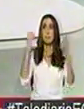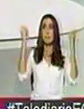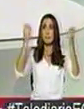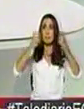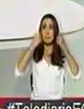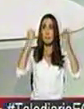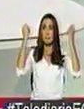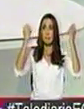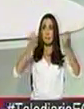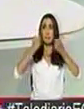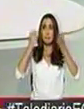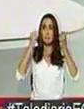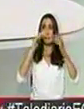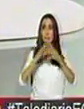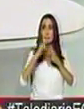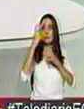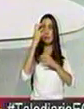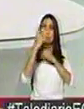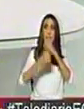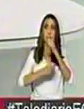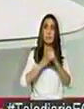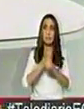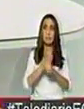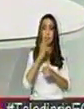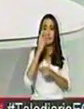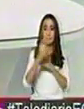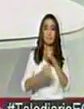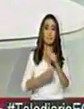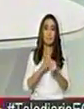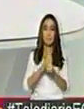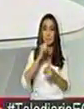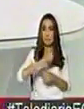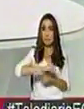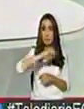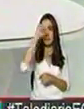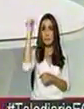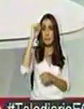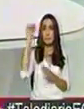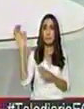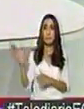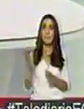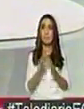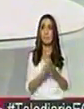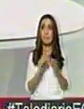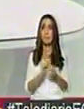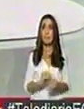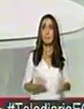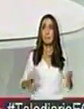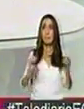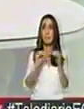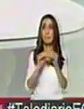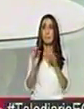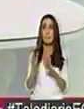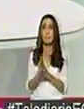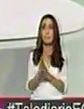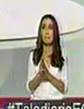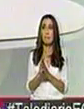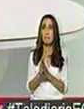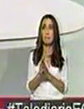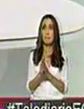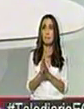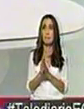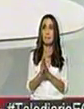UNURIC, 15 años de lucha y un año de triunfo. Muy bien, muchas gracias. Ahí está el programa y aquí también está